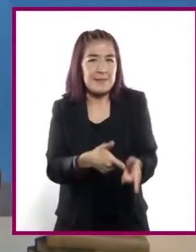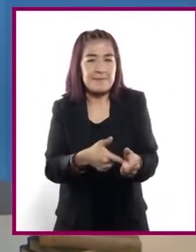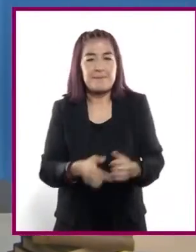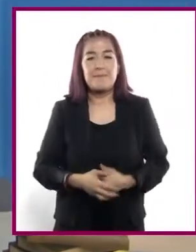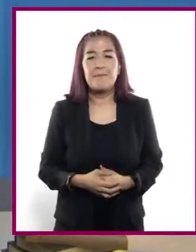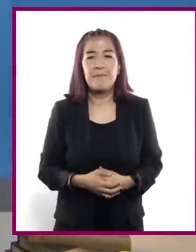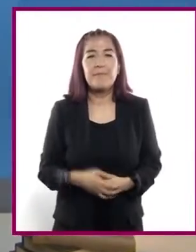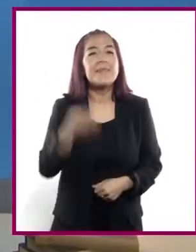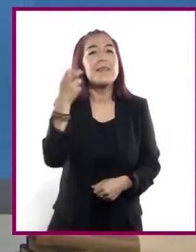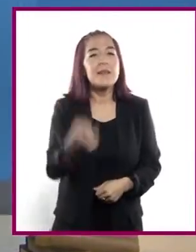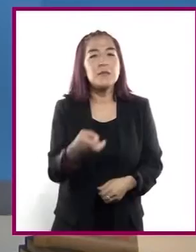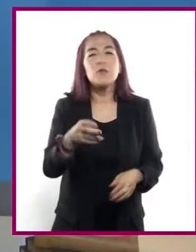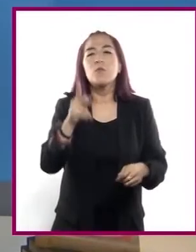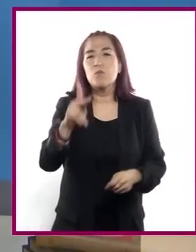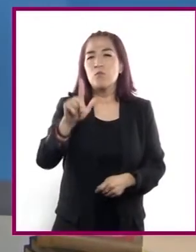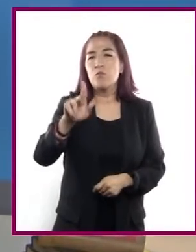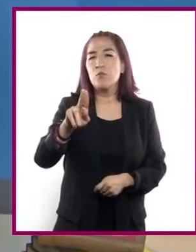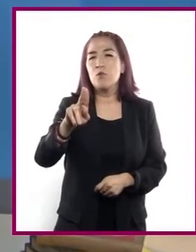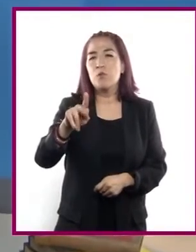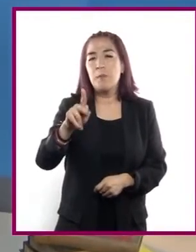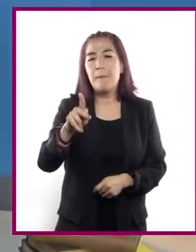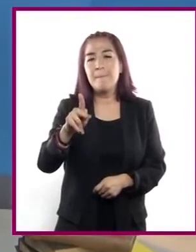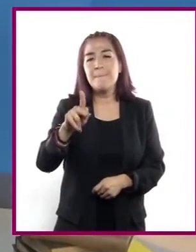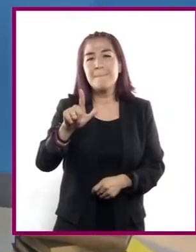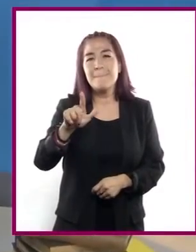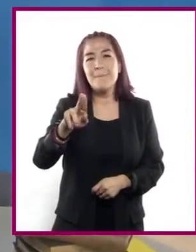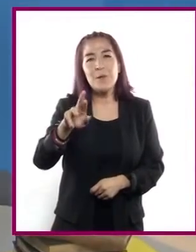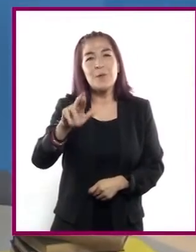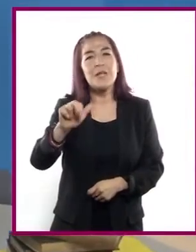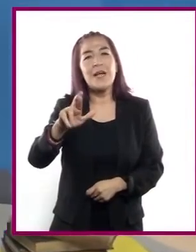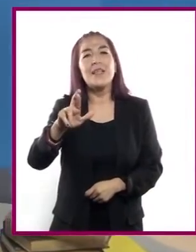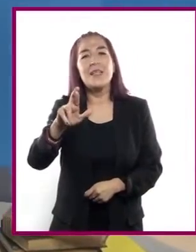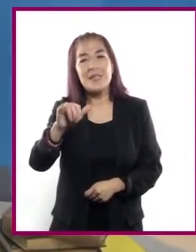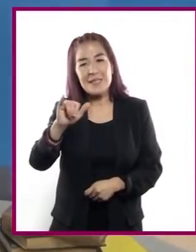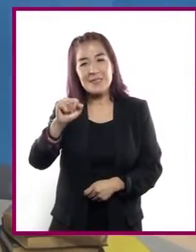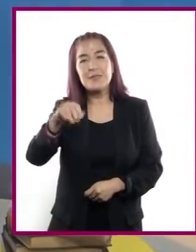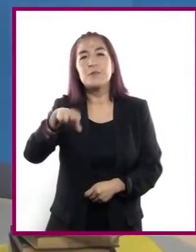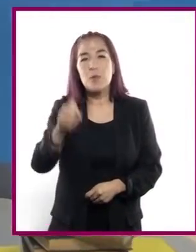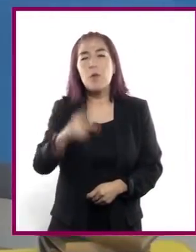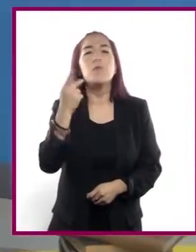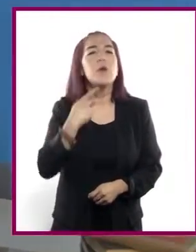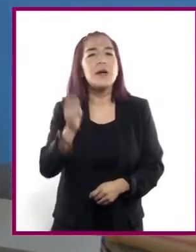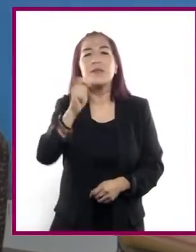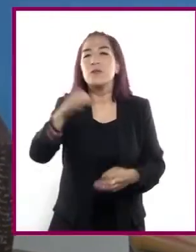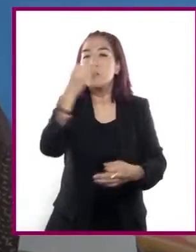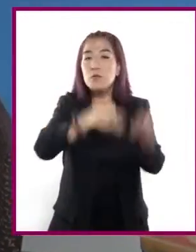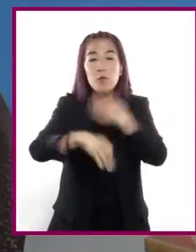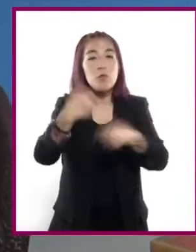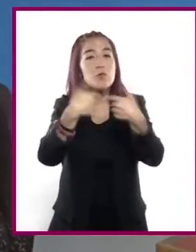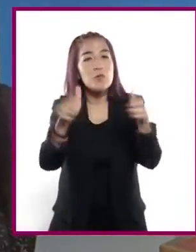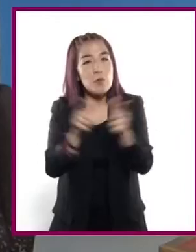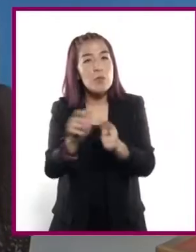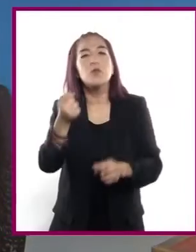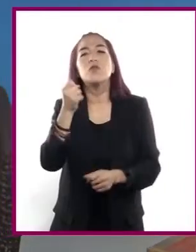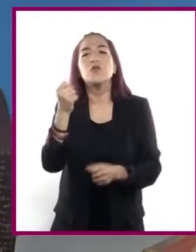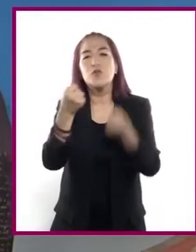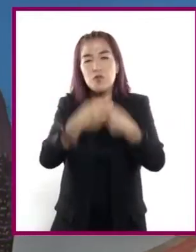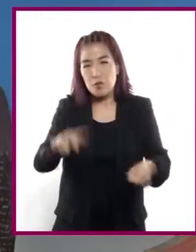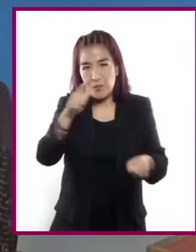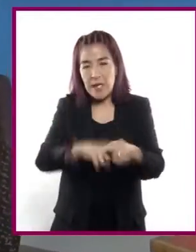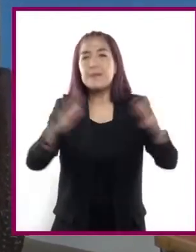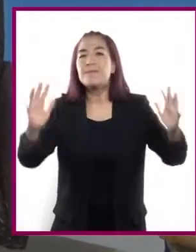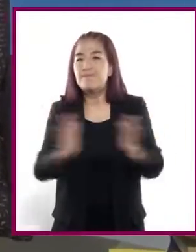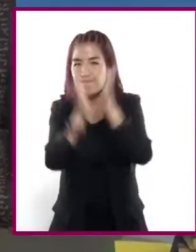En eso radica el pluralismo democrático. Implica la participación de todos los grupos sociales,